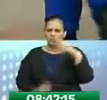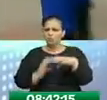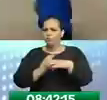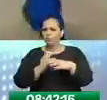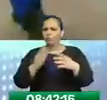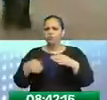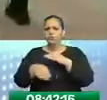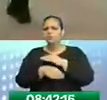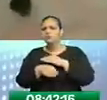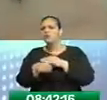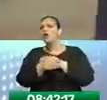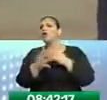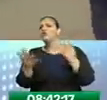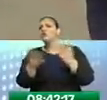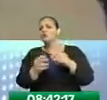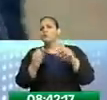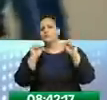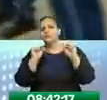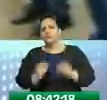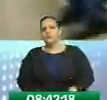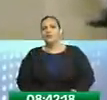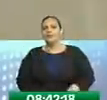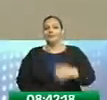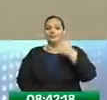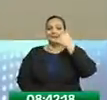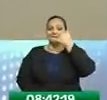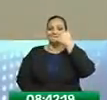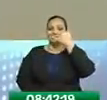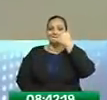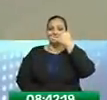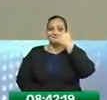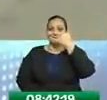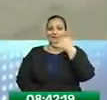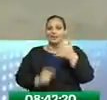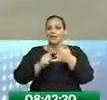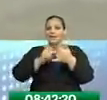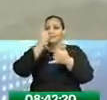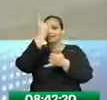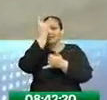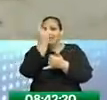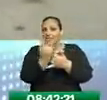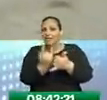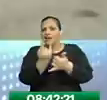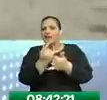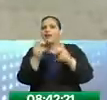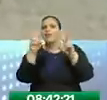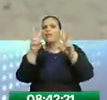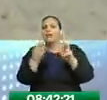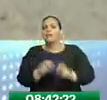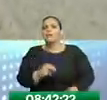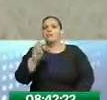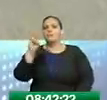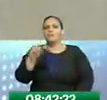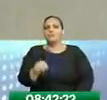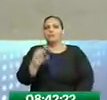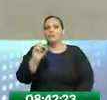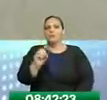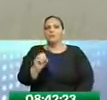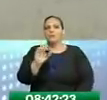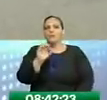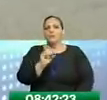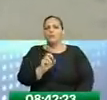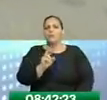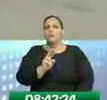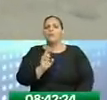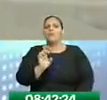la reactivación, los lugares, los sitios exactos por donde pasa, a qué hora usted la puede coger para poder